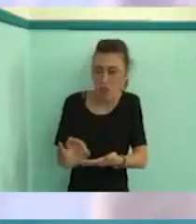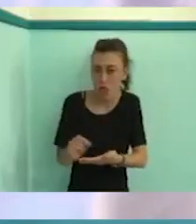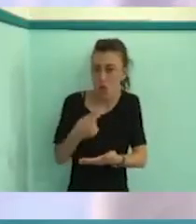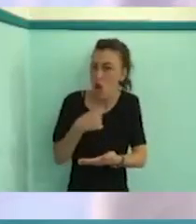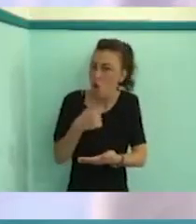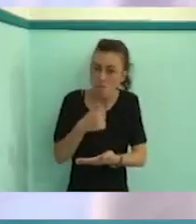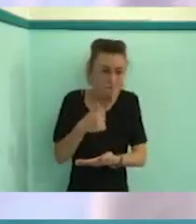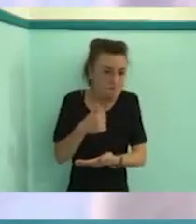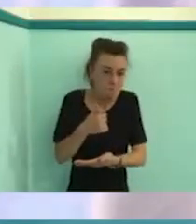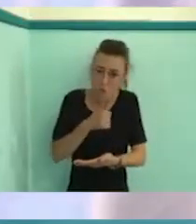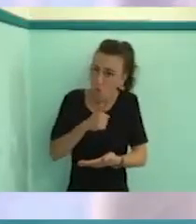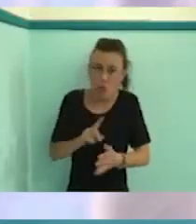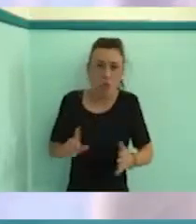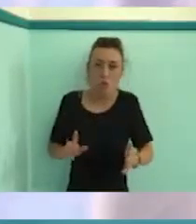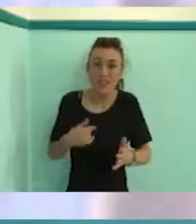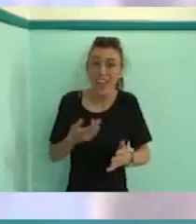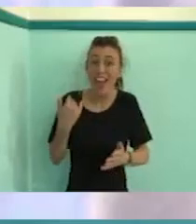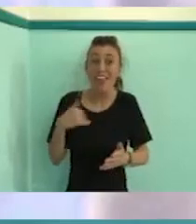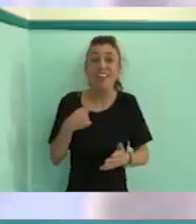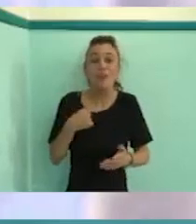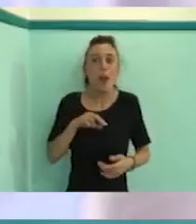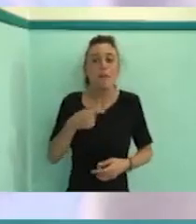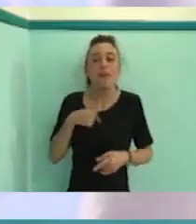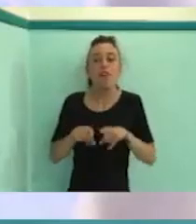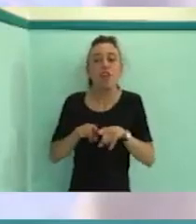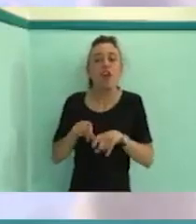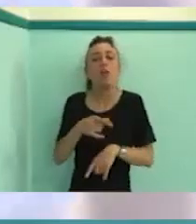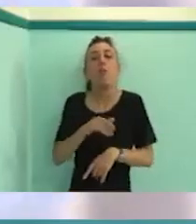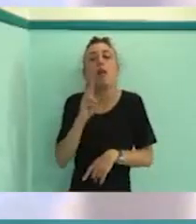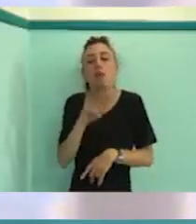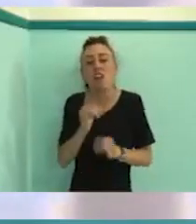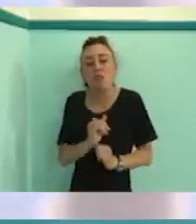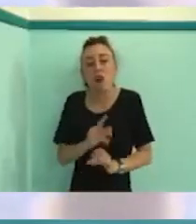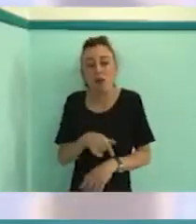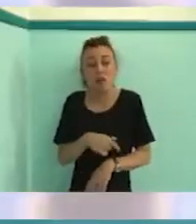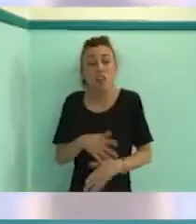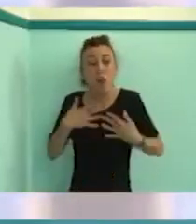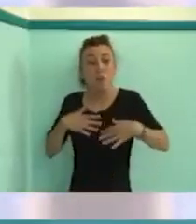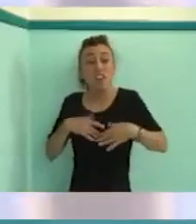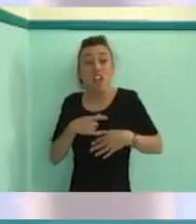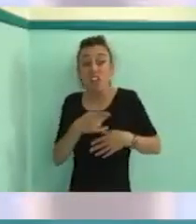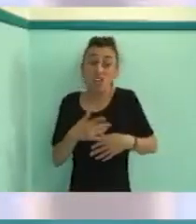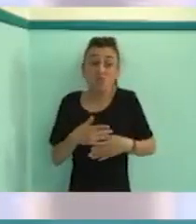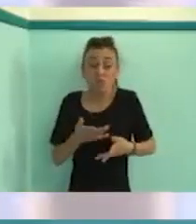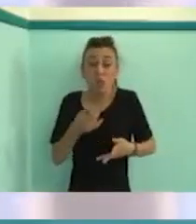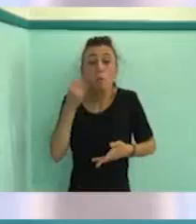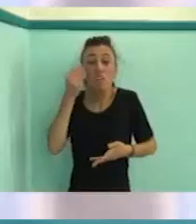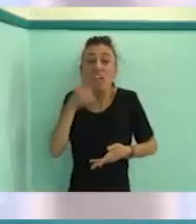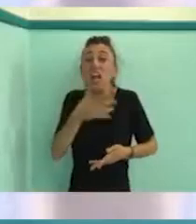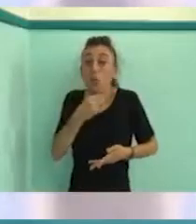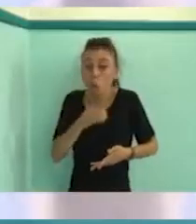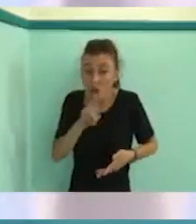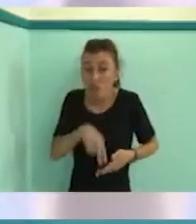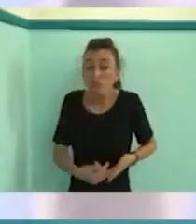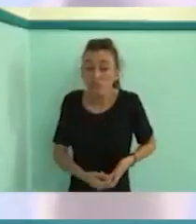y mi pasatiempo era criticar toda la que pasaba Ah fíjate mira que fea anda le quedará bien ese vestido se pensará que está guapa así pero en bucle entonces lo que yo puedo